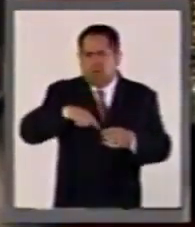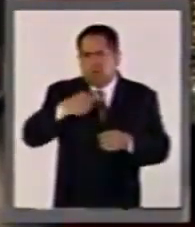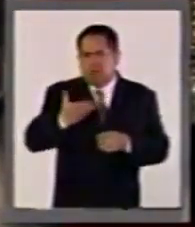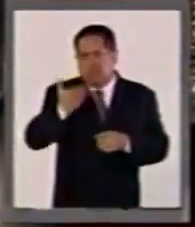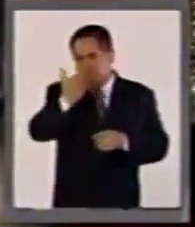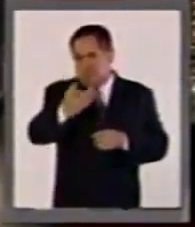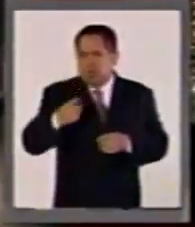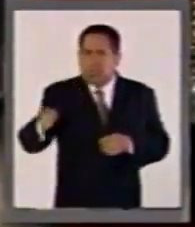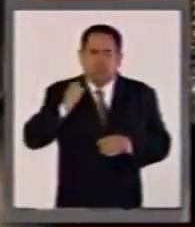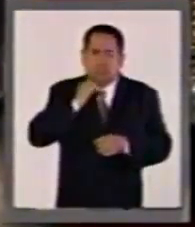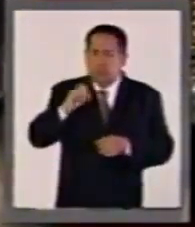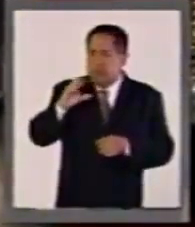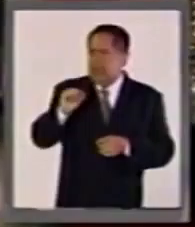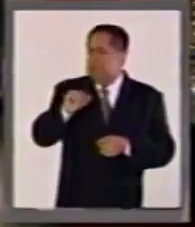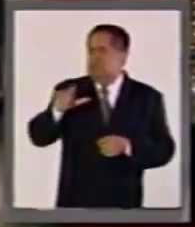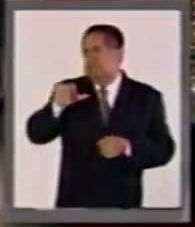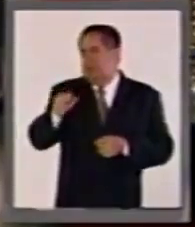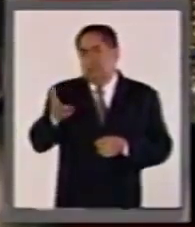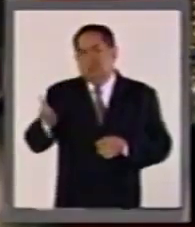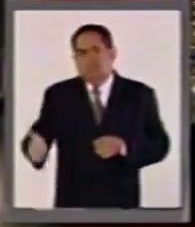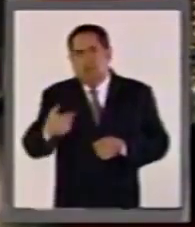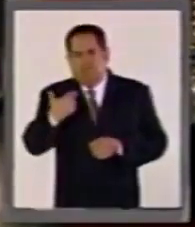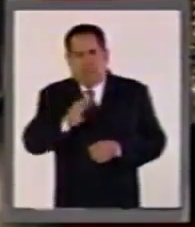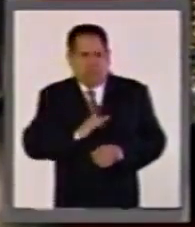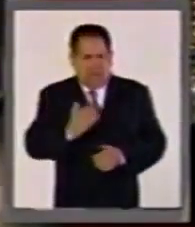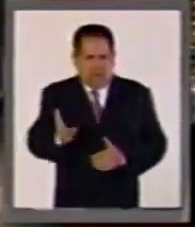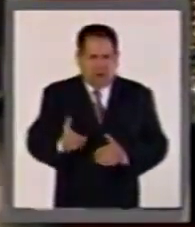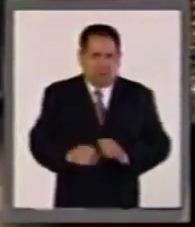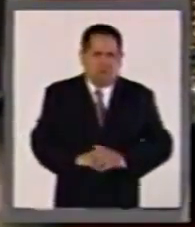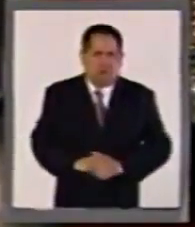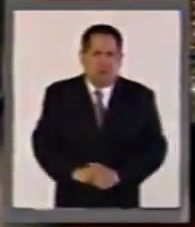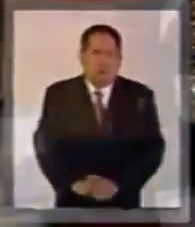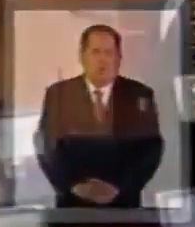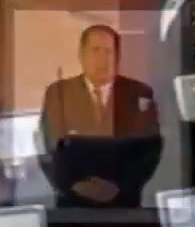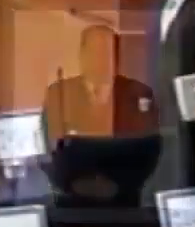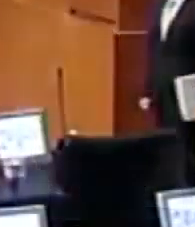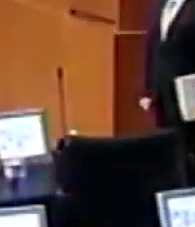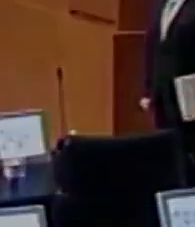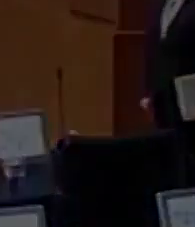que nos presenta el senador Casillas y lo felicito. Gracias, senadora Angélica.